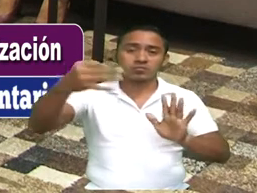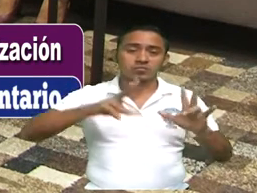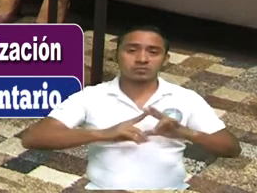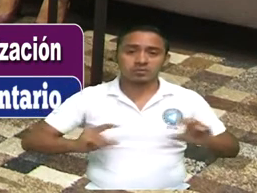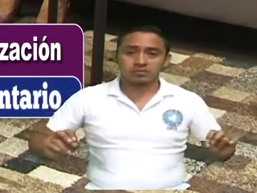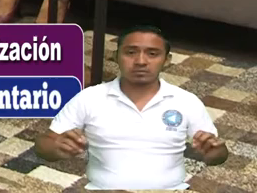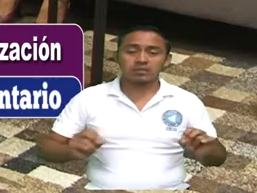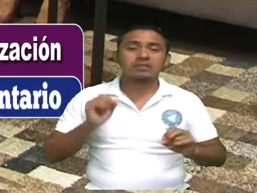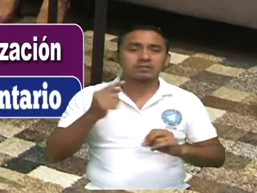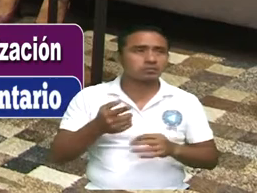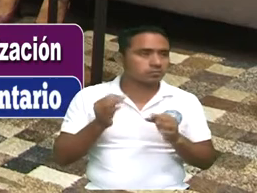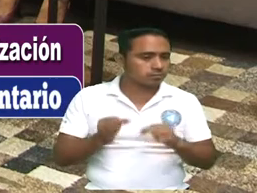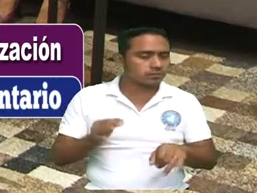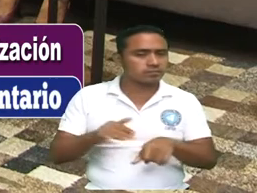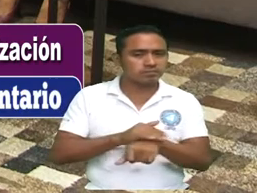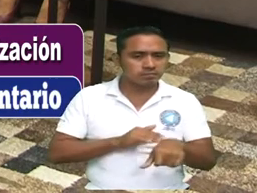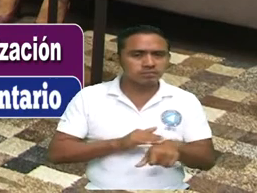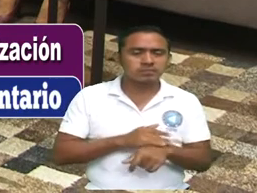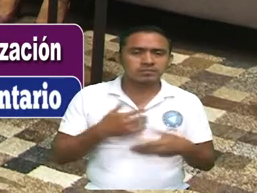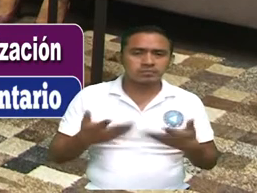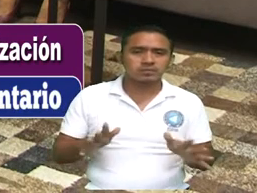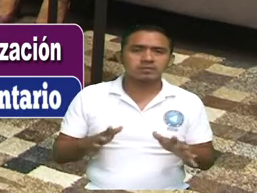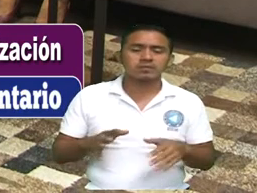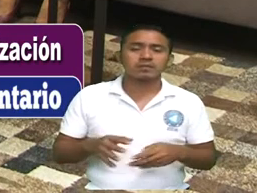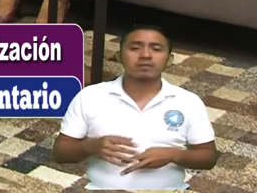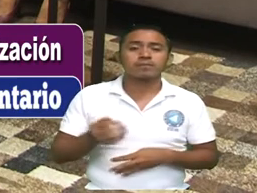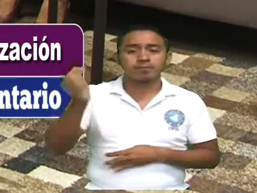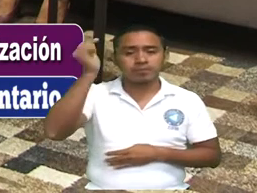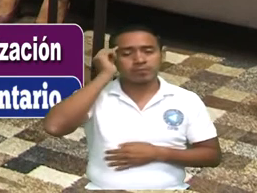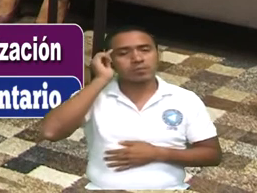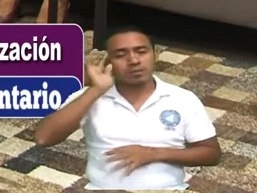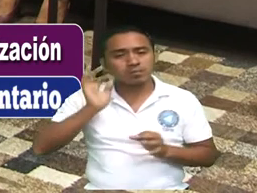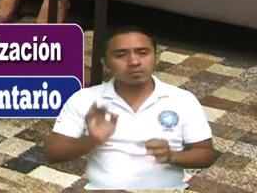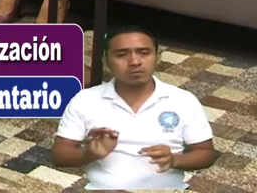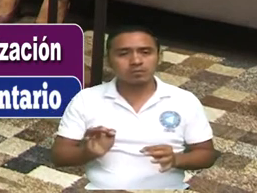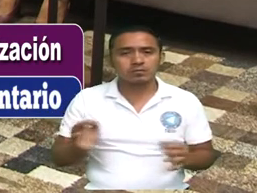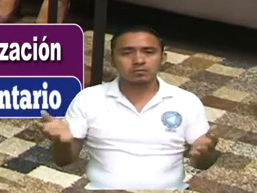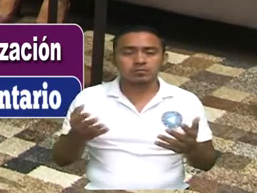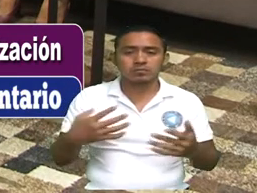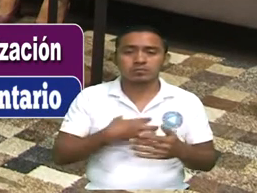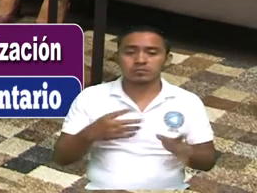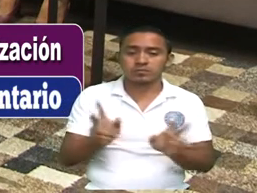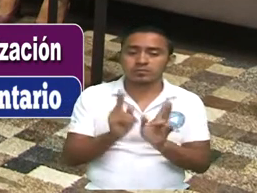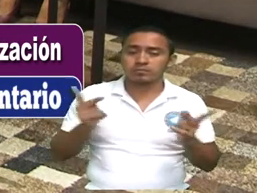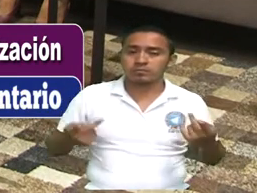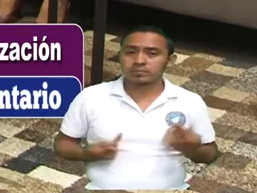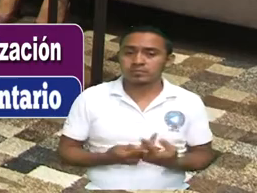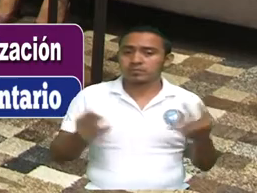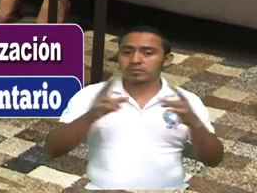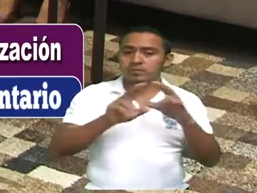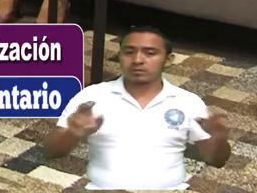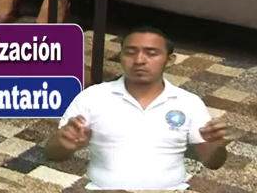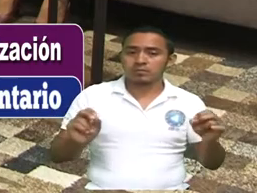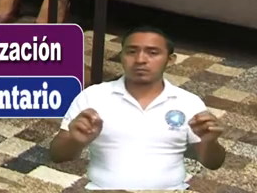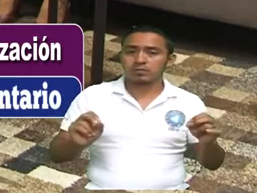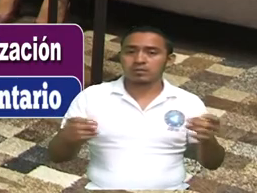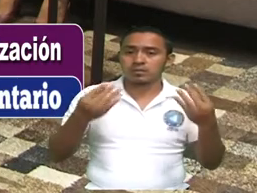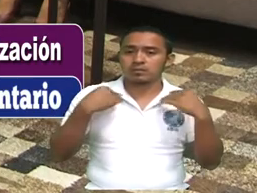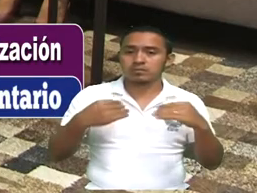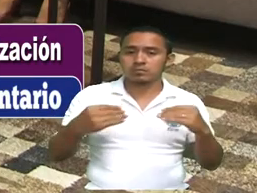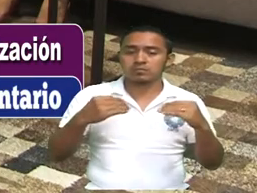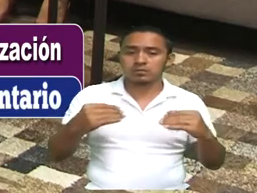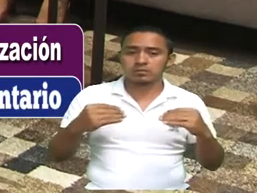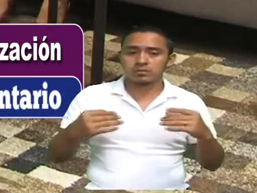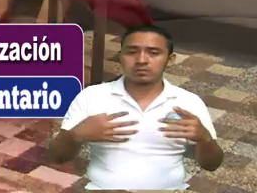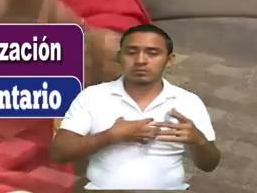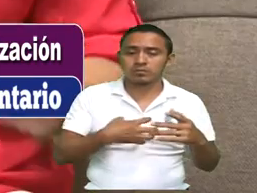nos permite, primeramente, la conciencia del pueblo nicaragüense de que la educación es